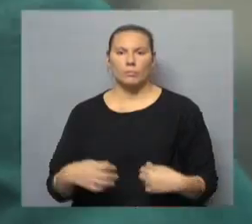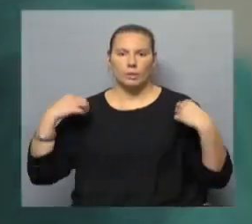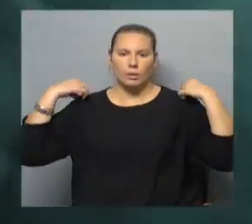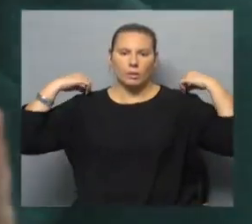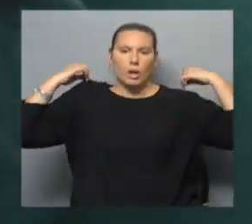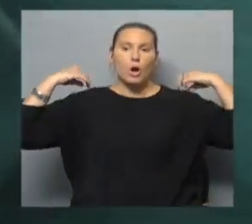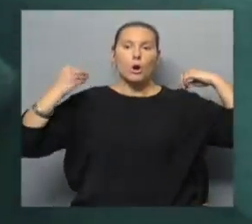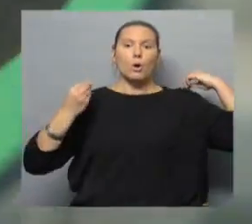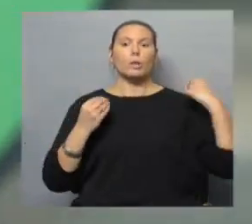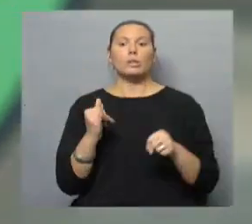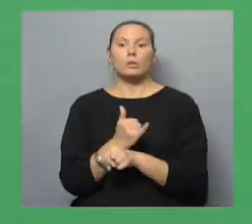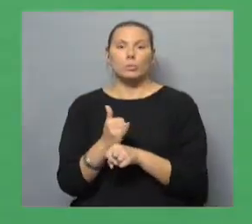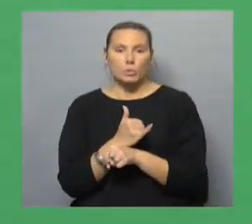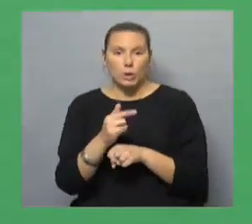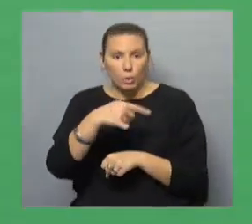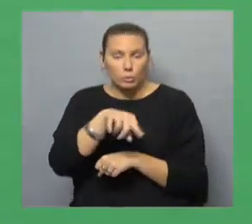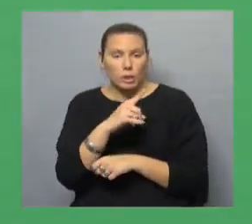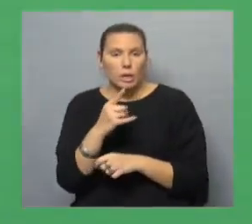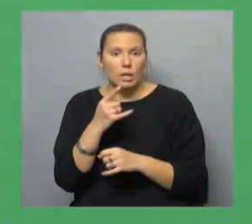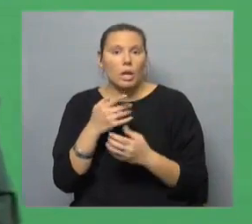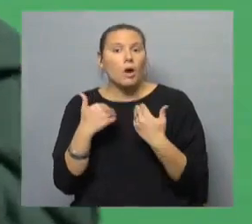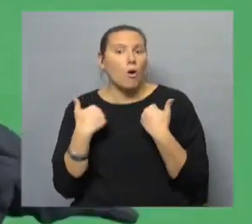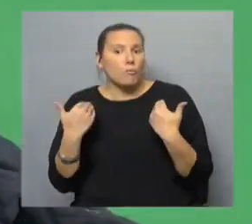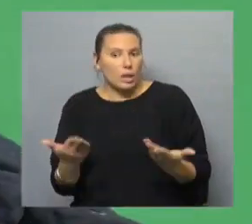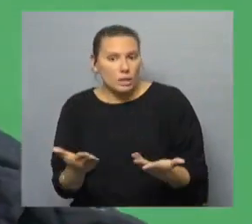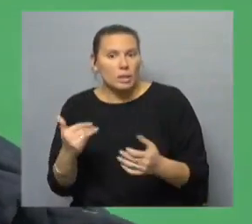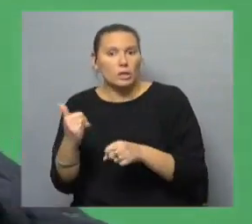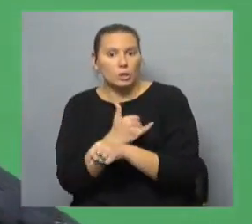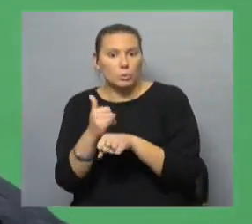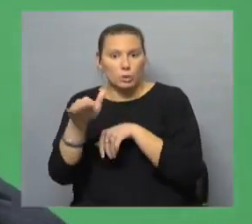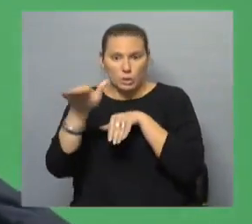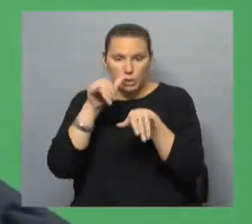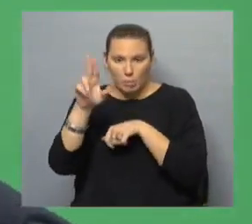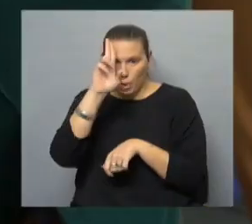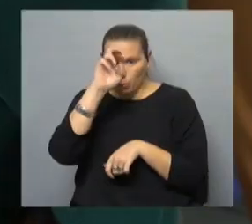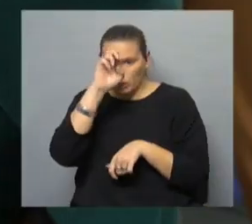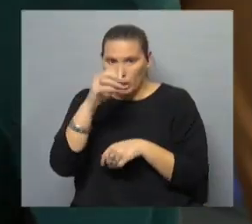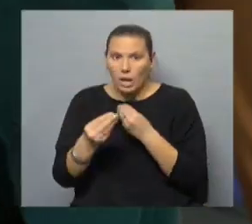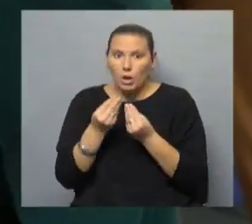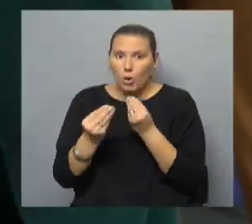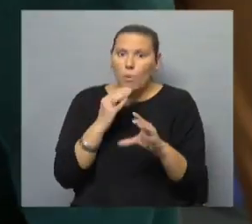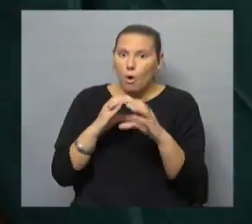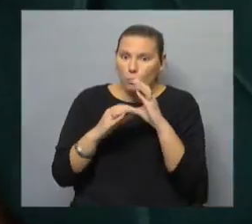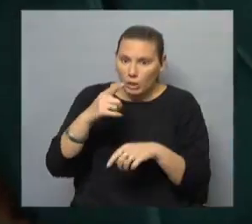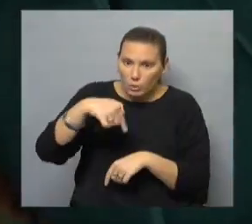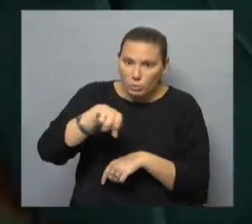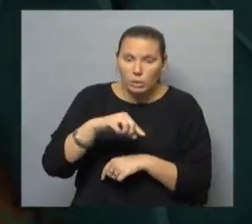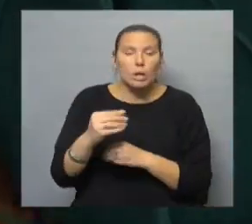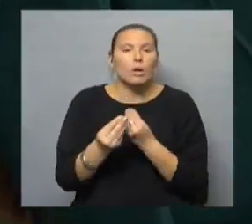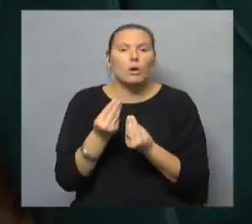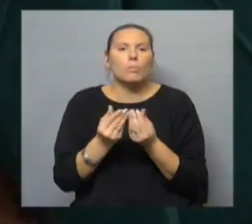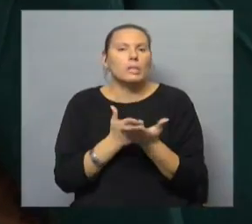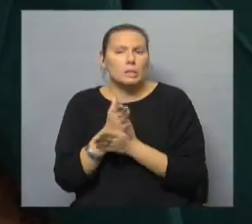¿Cómo es a nivel institucional? ¿Ustedes se comunican, se ofrecen, las instituciones o los hospitales se comunican con ustedes y siempre es